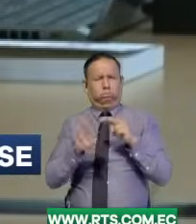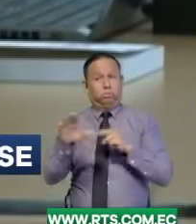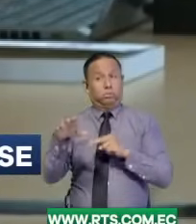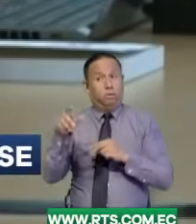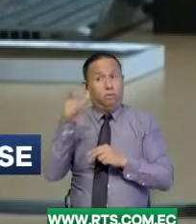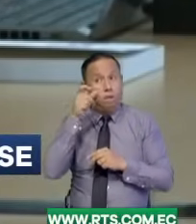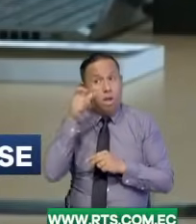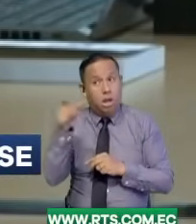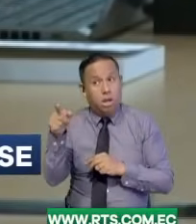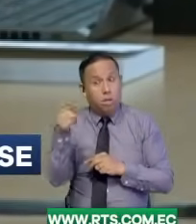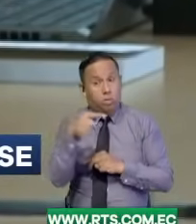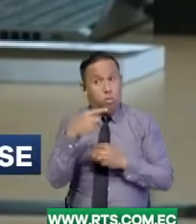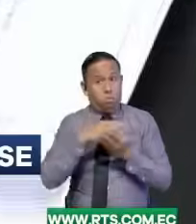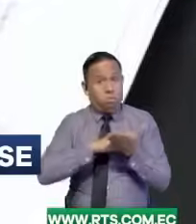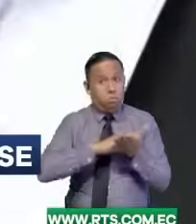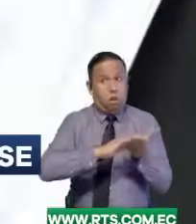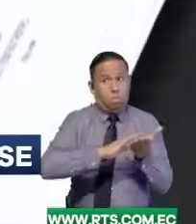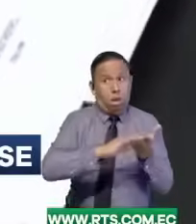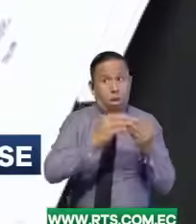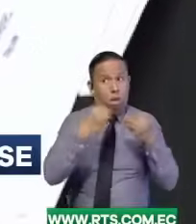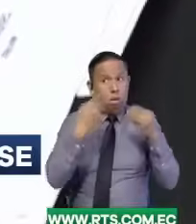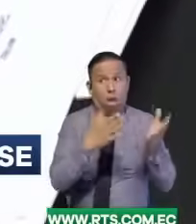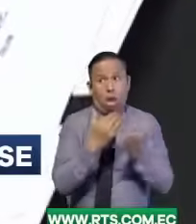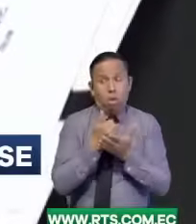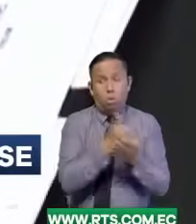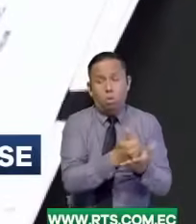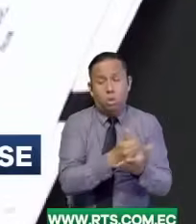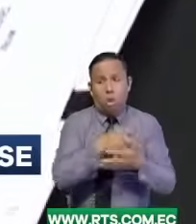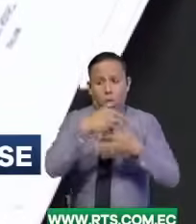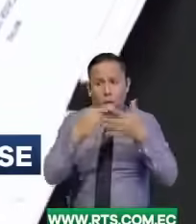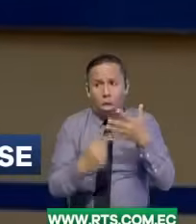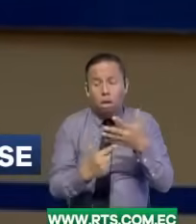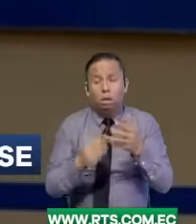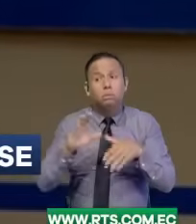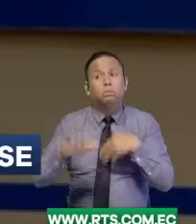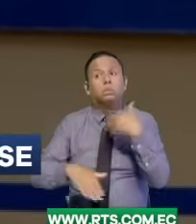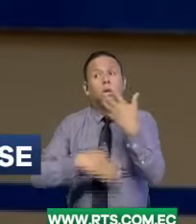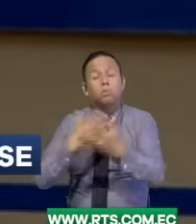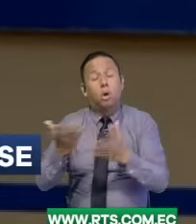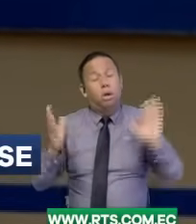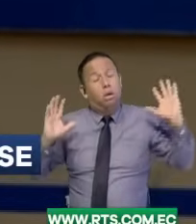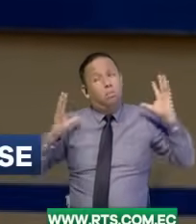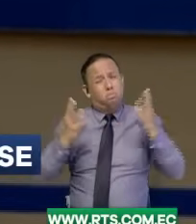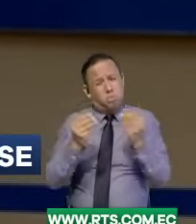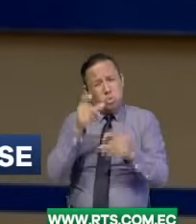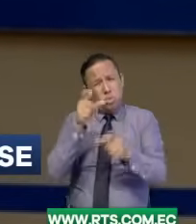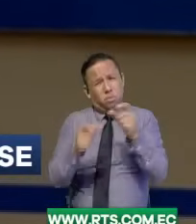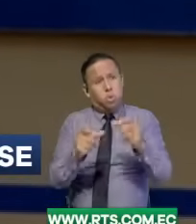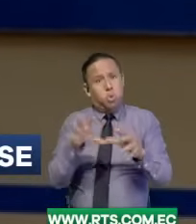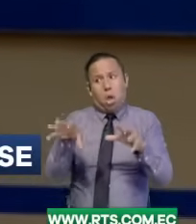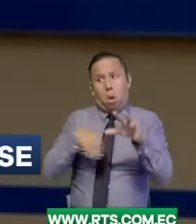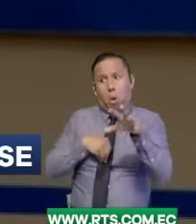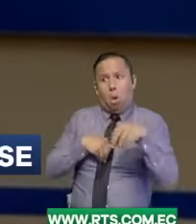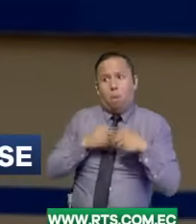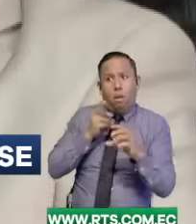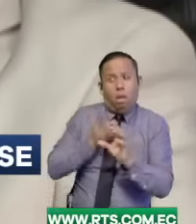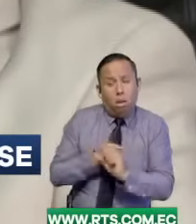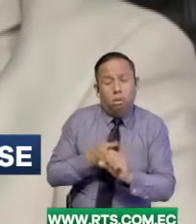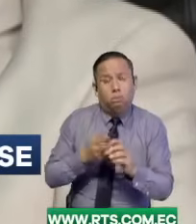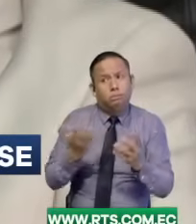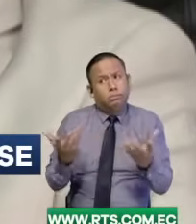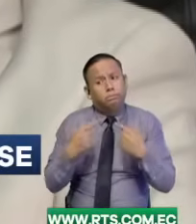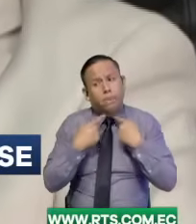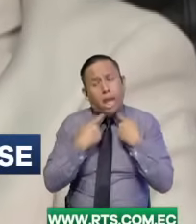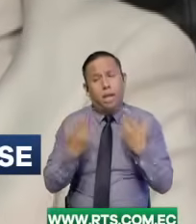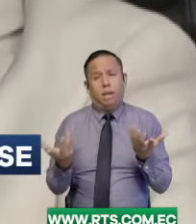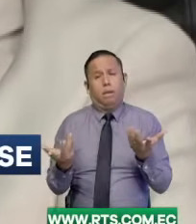si se otorgan indiscriminadamente podría generarse un halo de impunidad en el caso Metástasis.